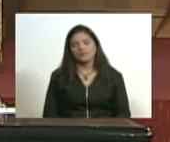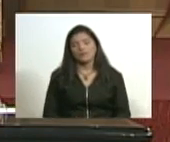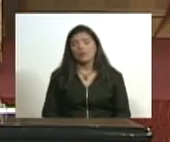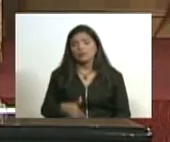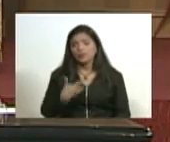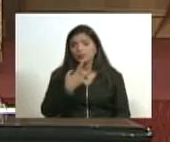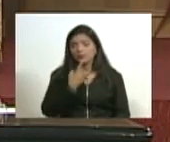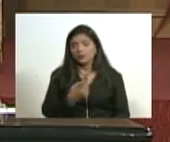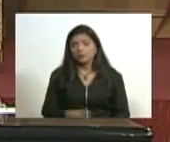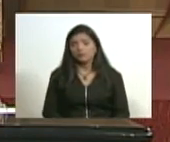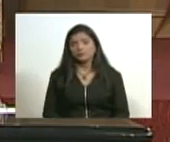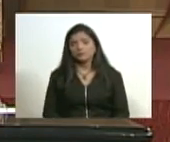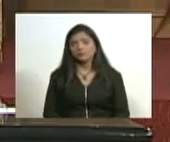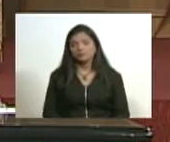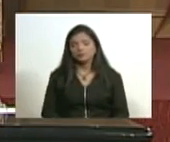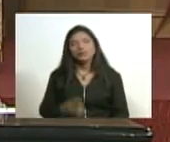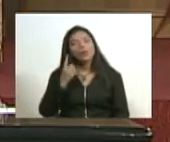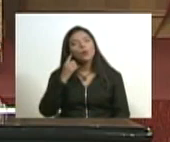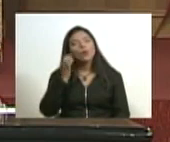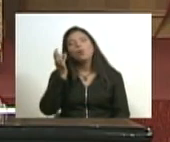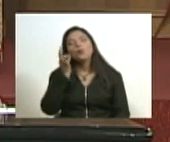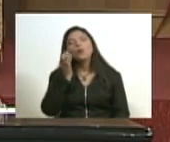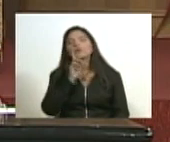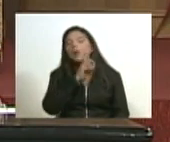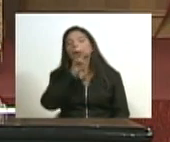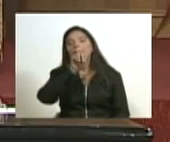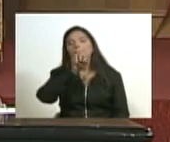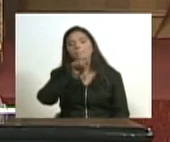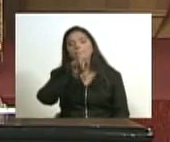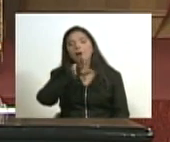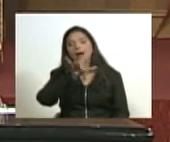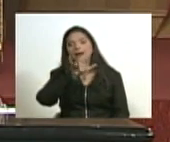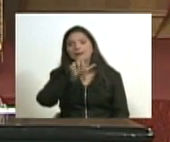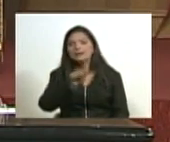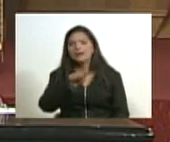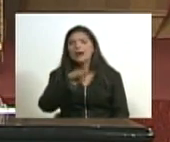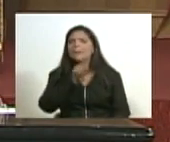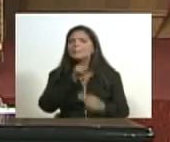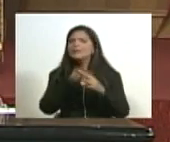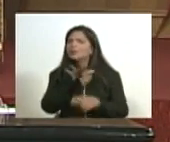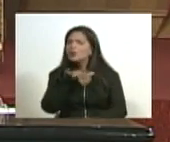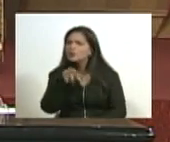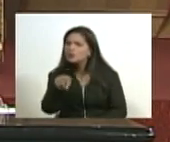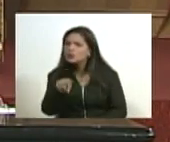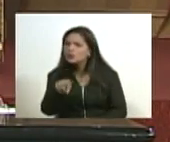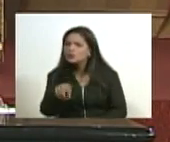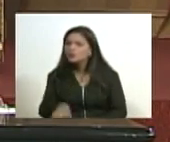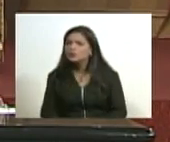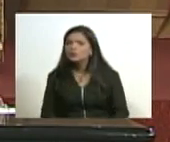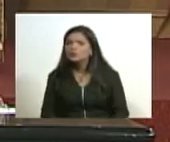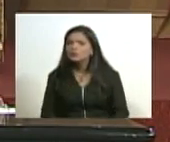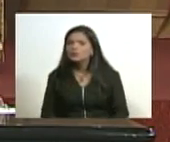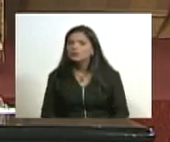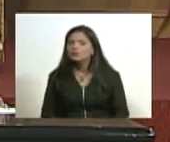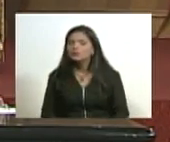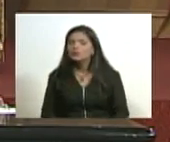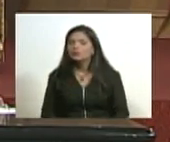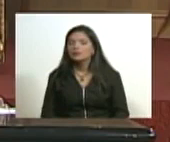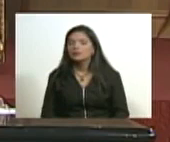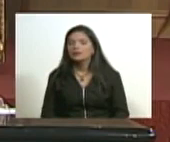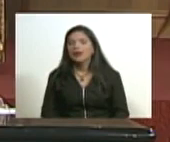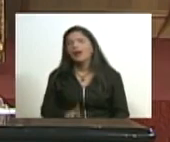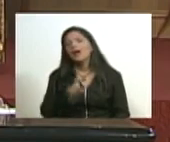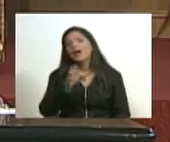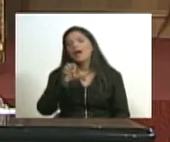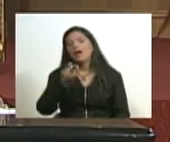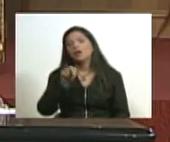decir, María Teresa Bo, ese apellido Bo, ¿de dónde viene? De Génova.